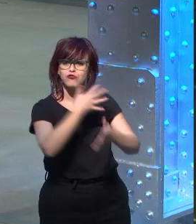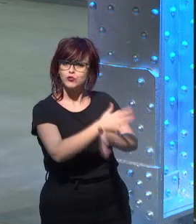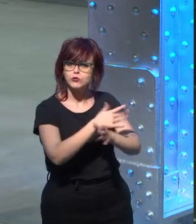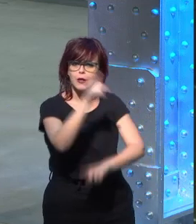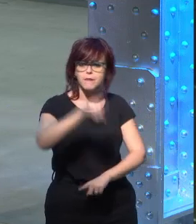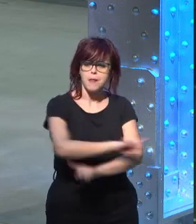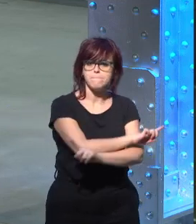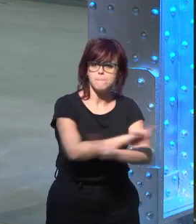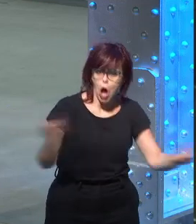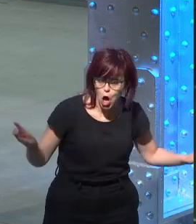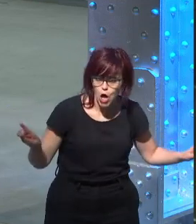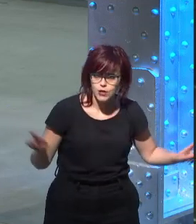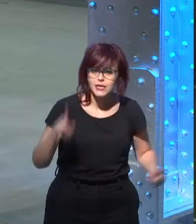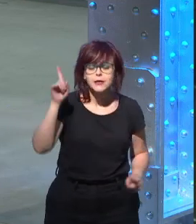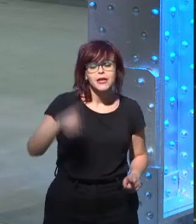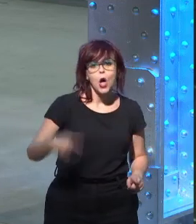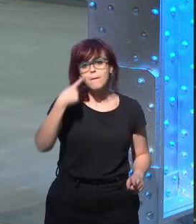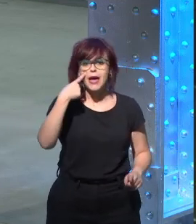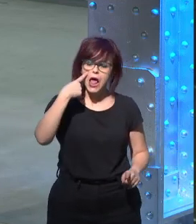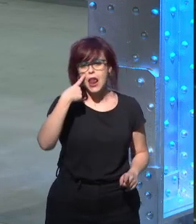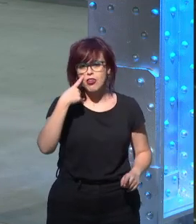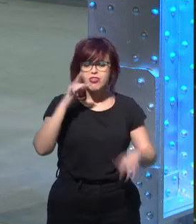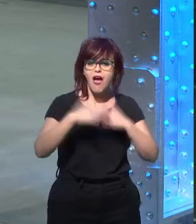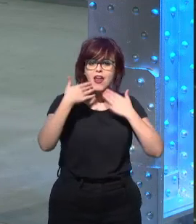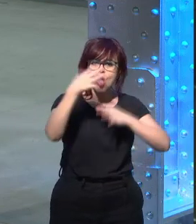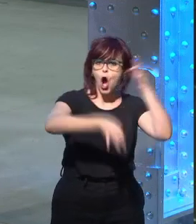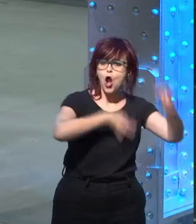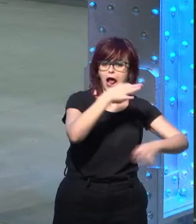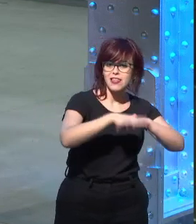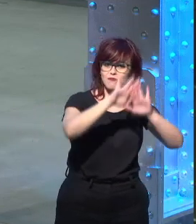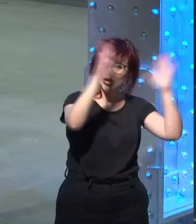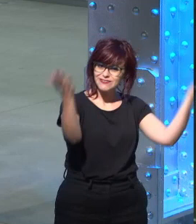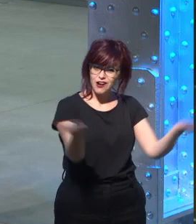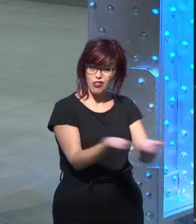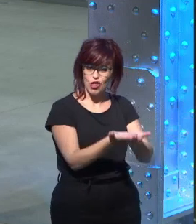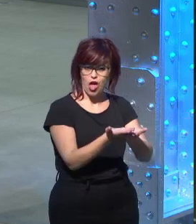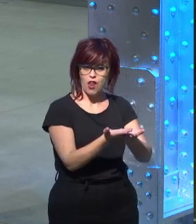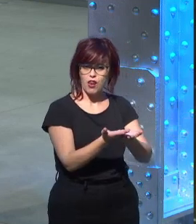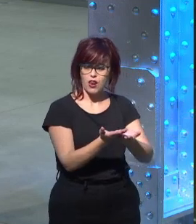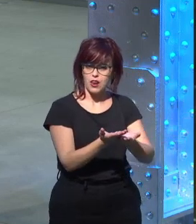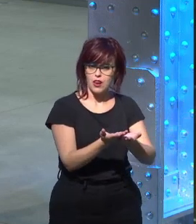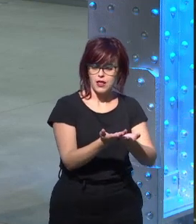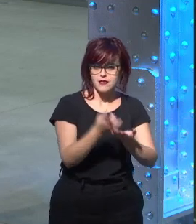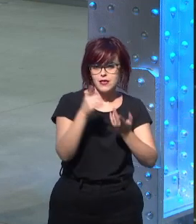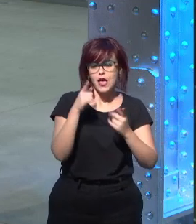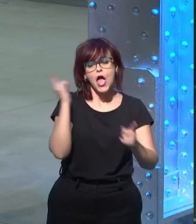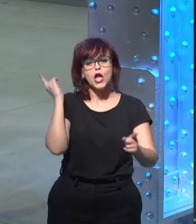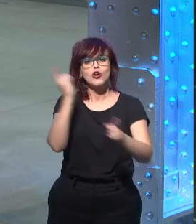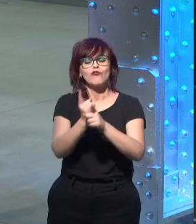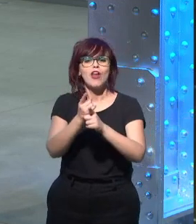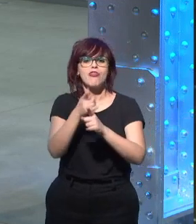permanente vigilancia junto a los organismos internacionales frente a los